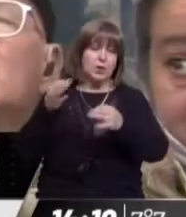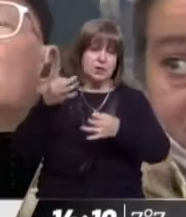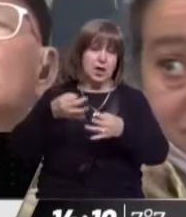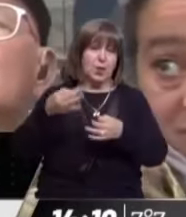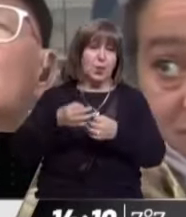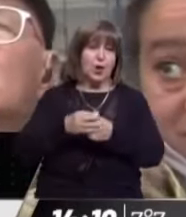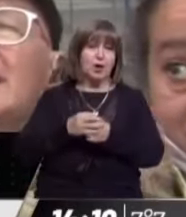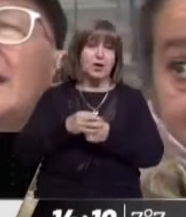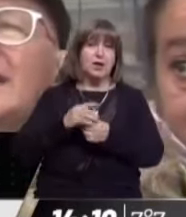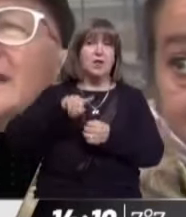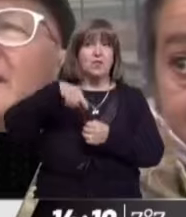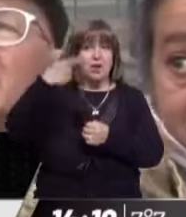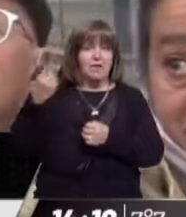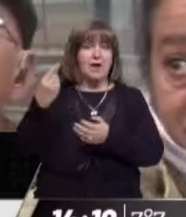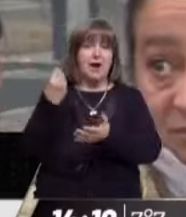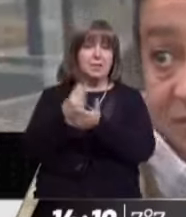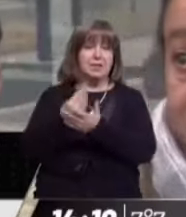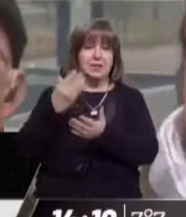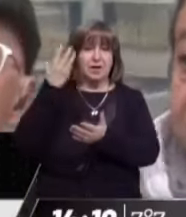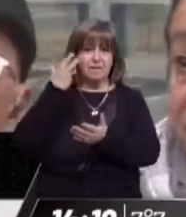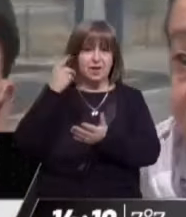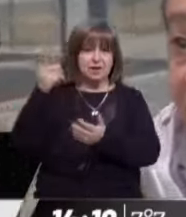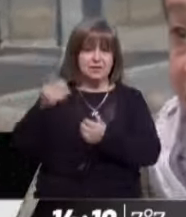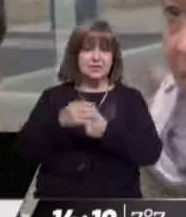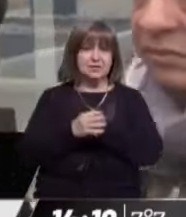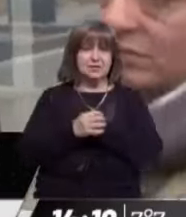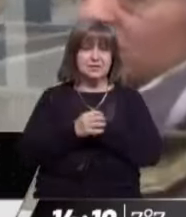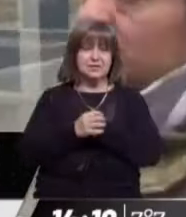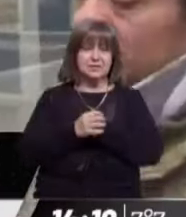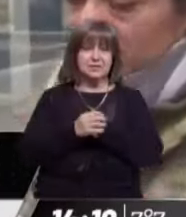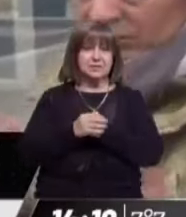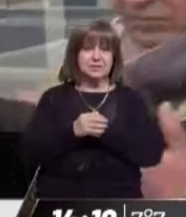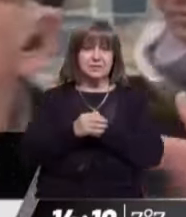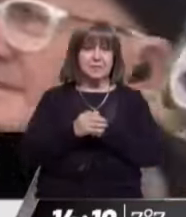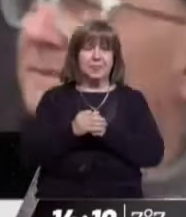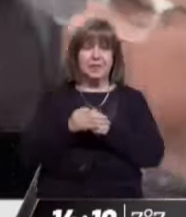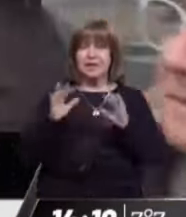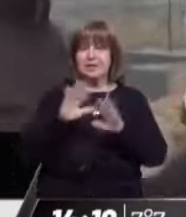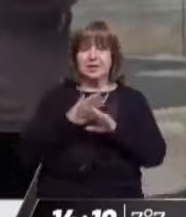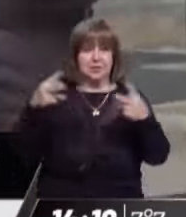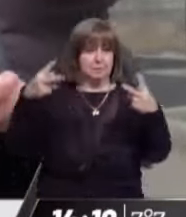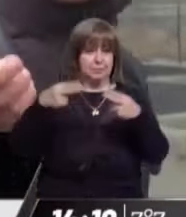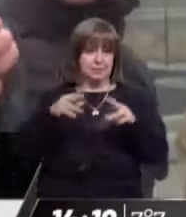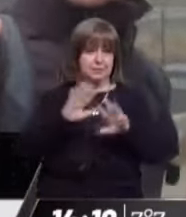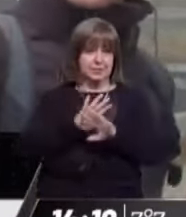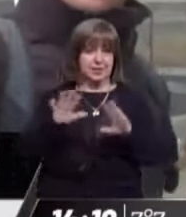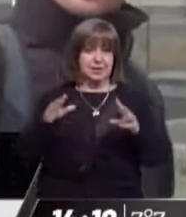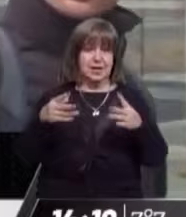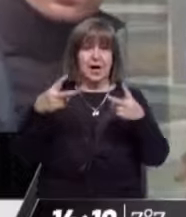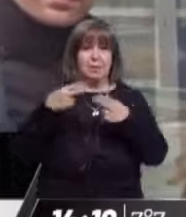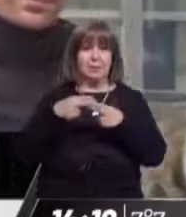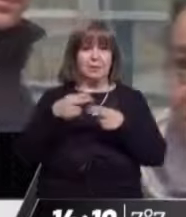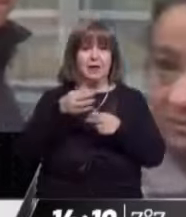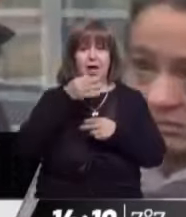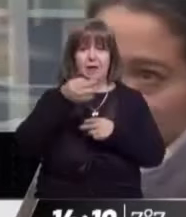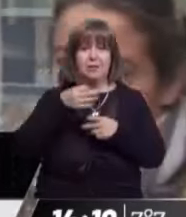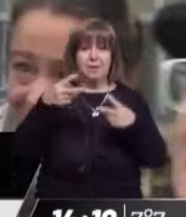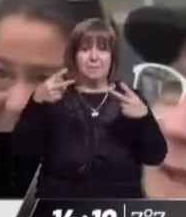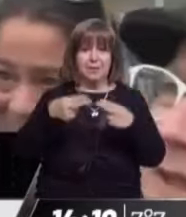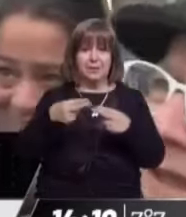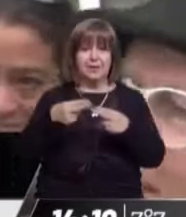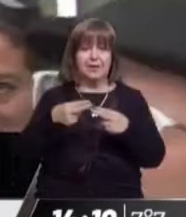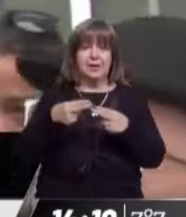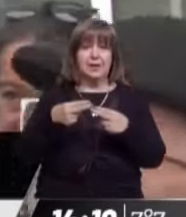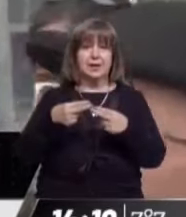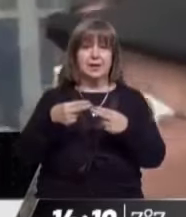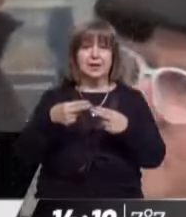y van a volver a representar a su país. ¿Y la pericia psiquiátrica de la denunciante qué pasa? Perdónenme, pero prefiero hablar poco. Aunque no parezca, prefiero hablar